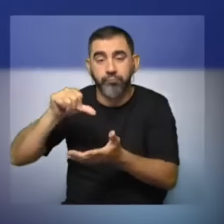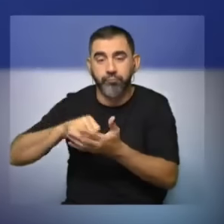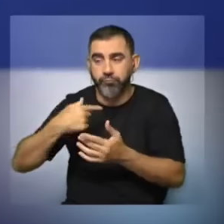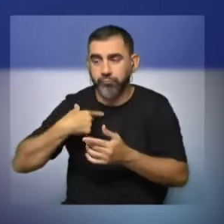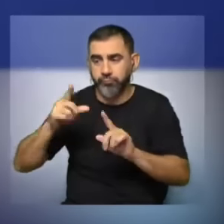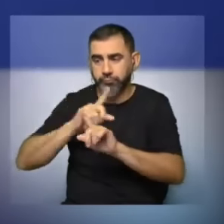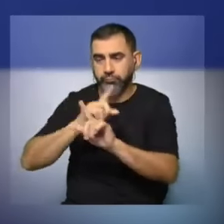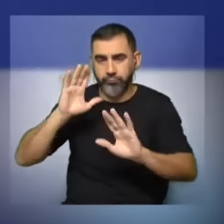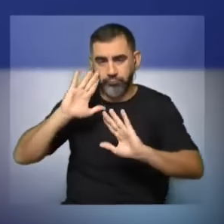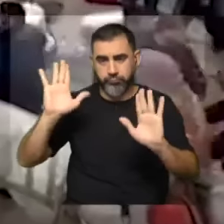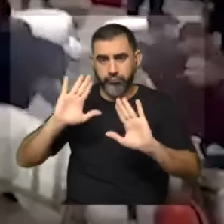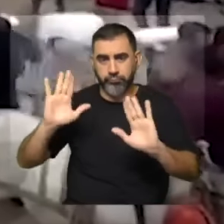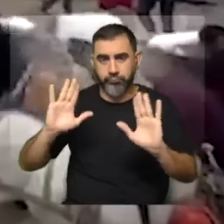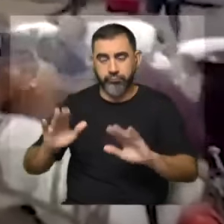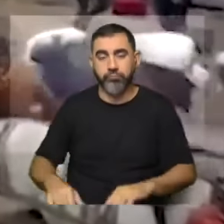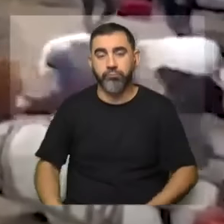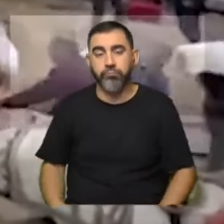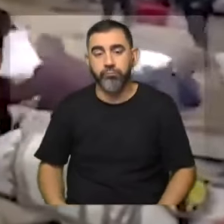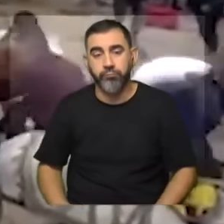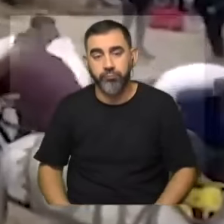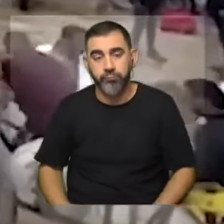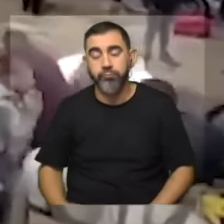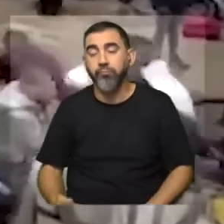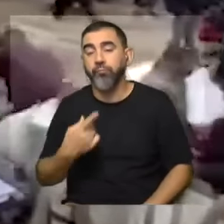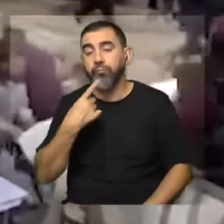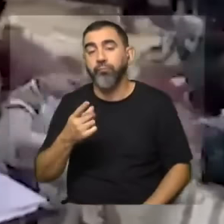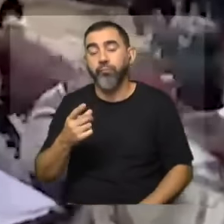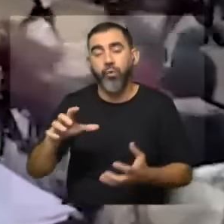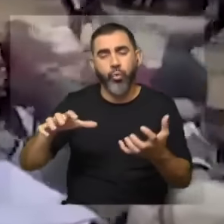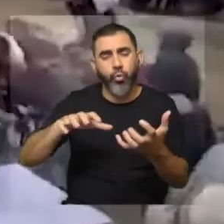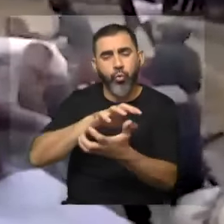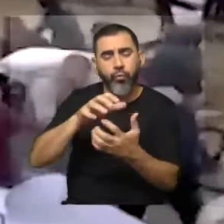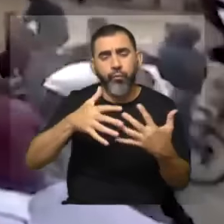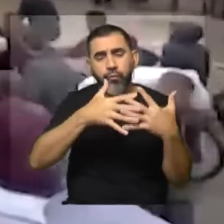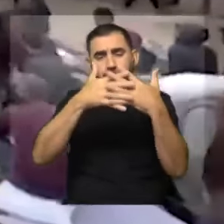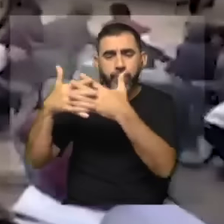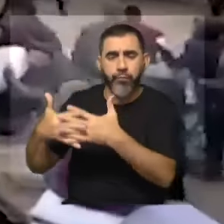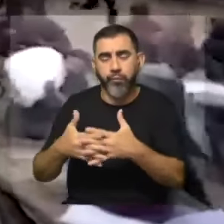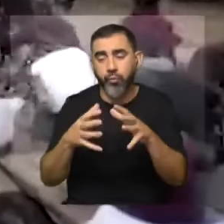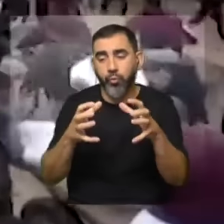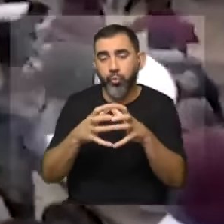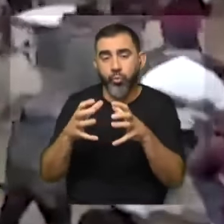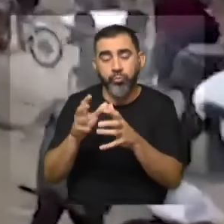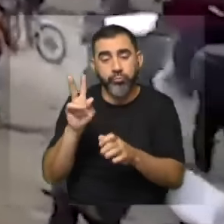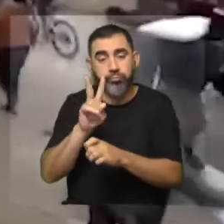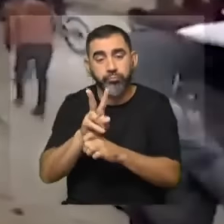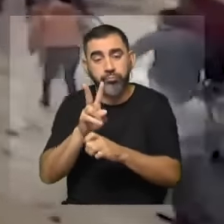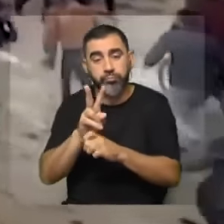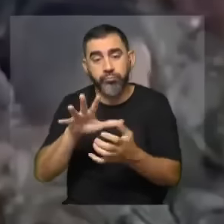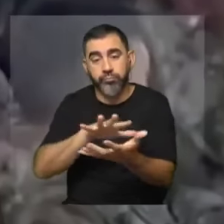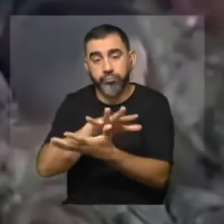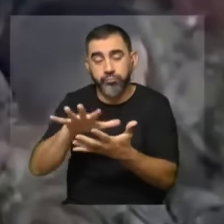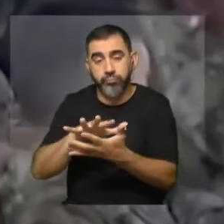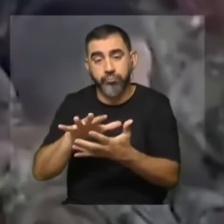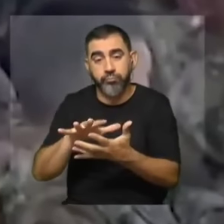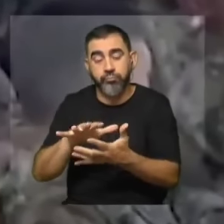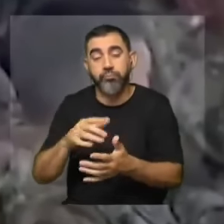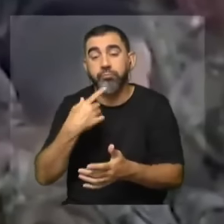cualquier vínculo con los ataques y señaló que estos tienen que ver con el conflicto entre Estados Unidos y los grupos de resistencia de la región que según